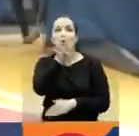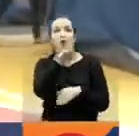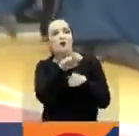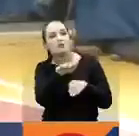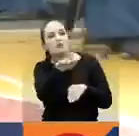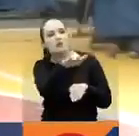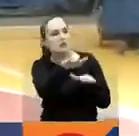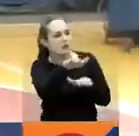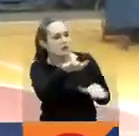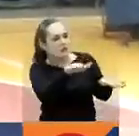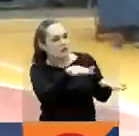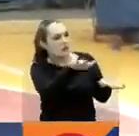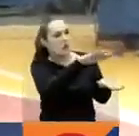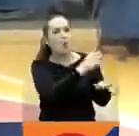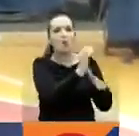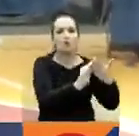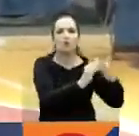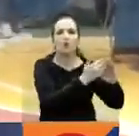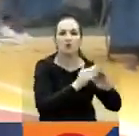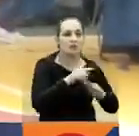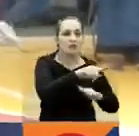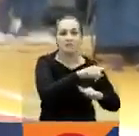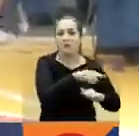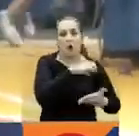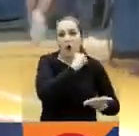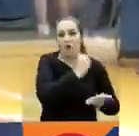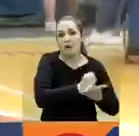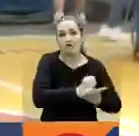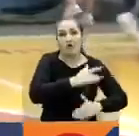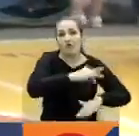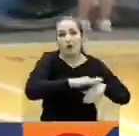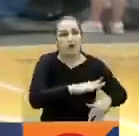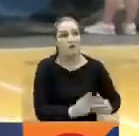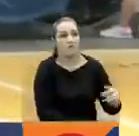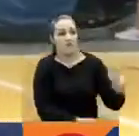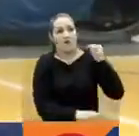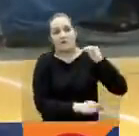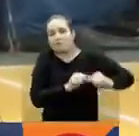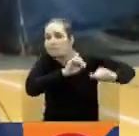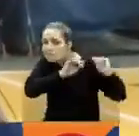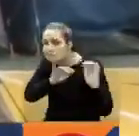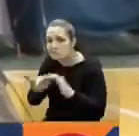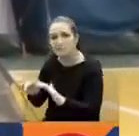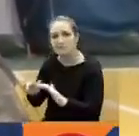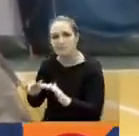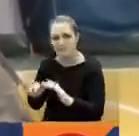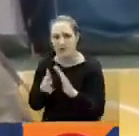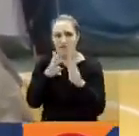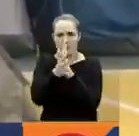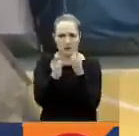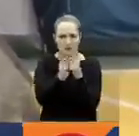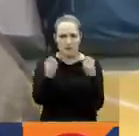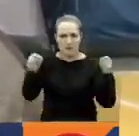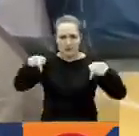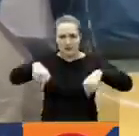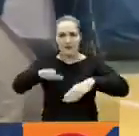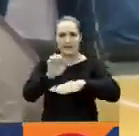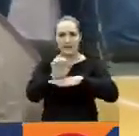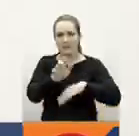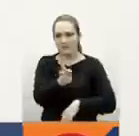que de manera obligatoria han tenido que dejar sus predios este es el reporte que entrega el personero de esta localidad del sur del departamento del